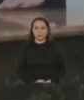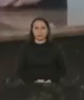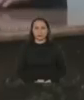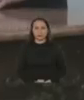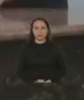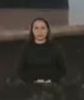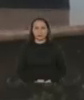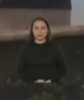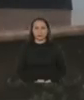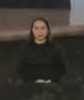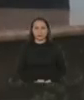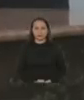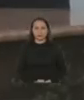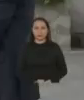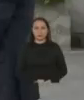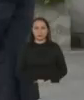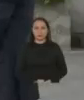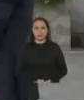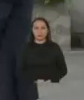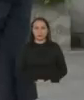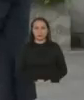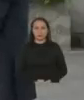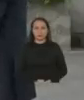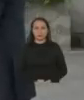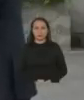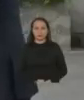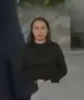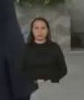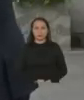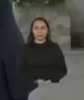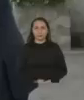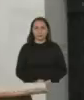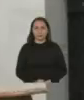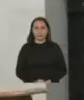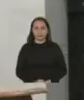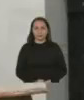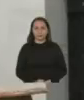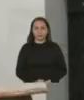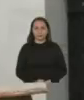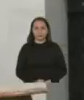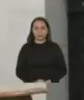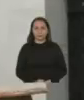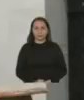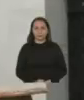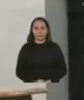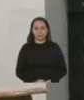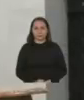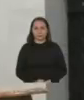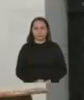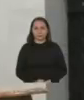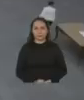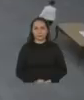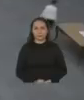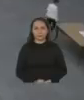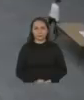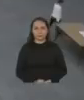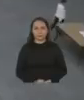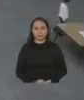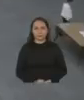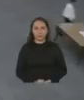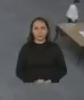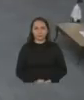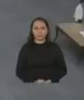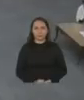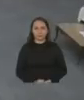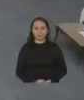la jefa del gabinete y que no van a haber dos almas, porque si la nombraron a ella, ella cumple con todas las características para liderar